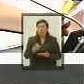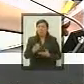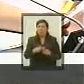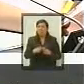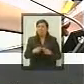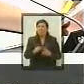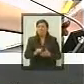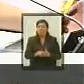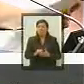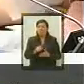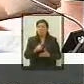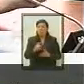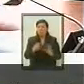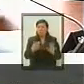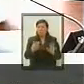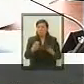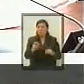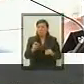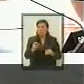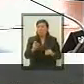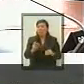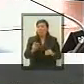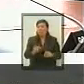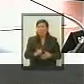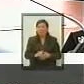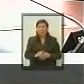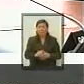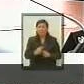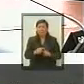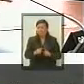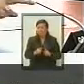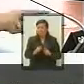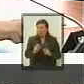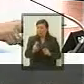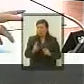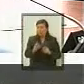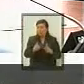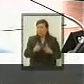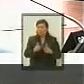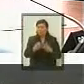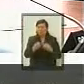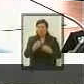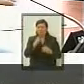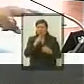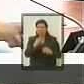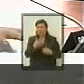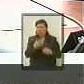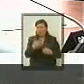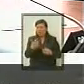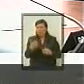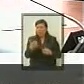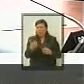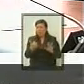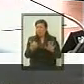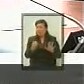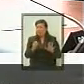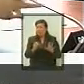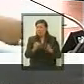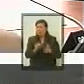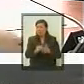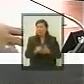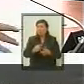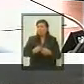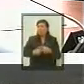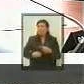tarifa plana 180 pero si ocupa dos sitios porque es enfermo son 360 má el que